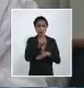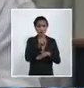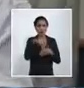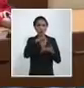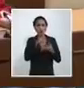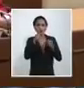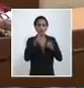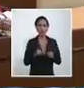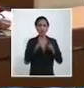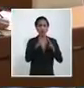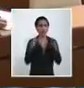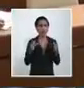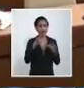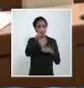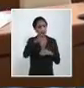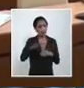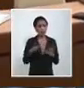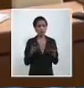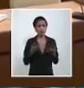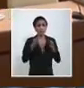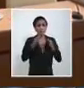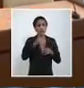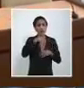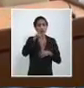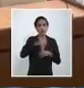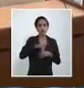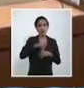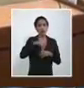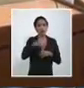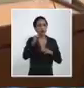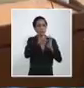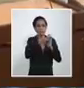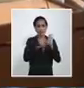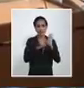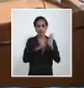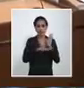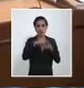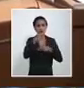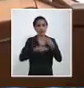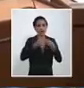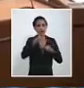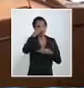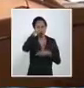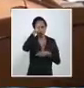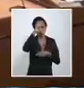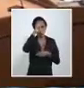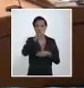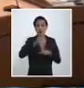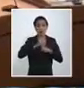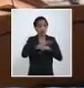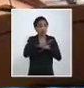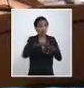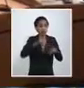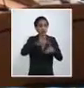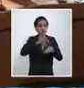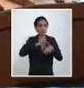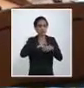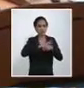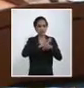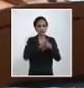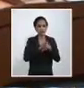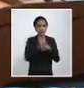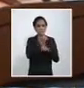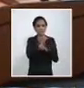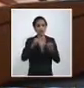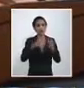casa. Continúa la evaluación diaria de las medidas que implementa el país para evitar la propagación del coronavirus. Boris